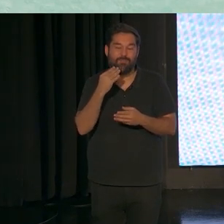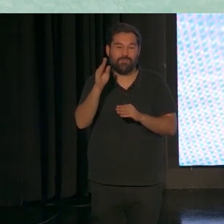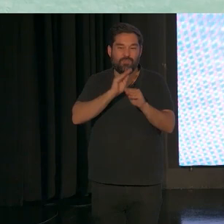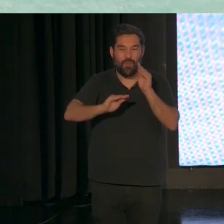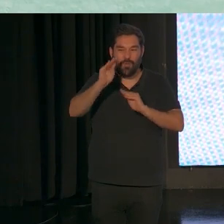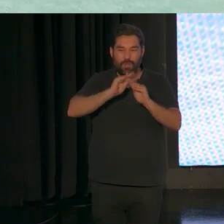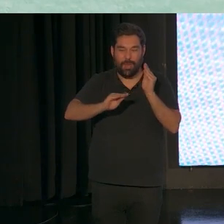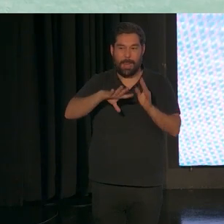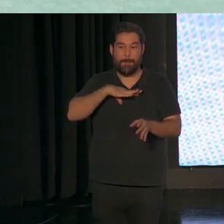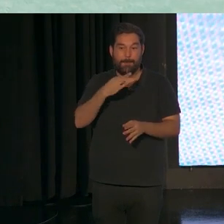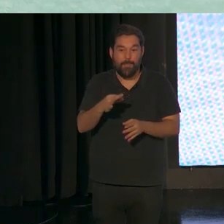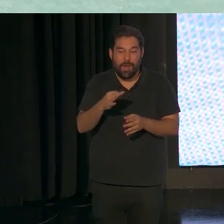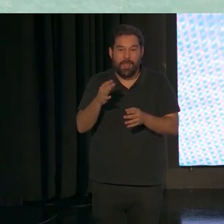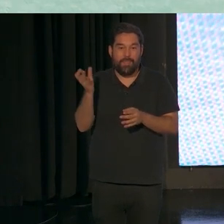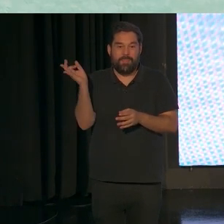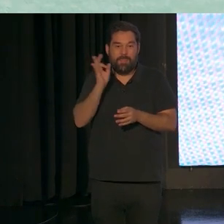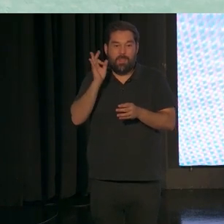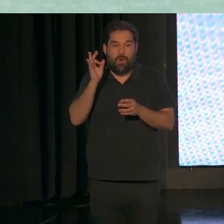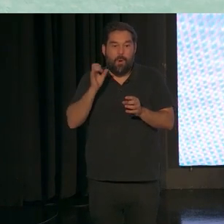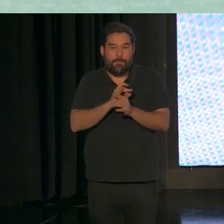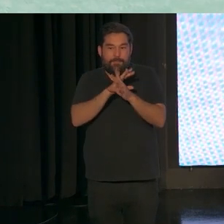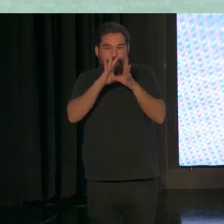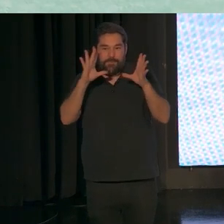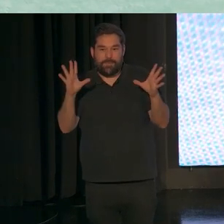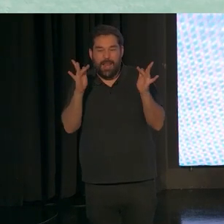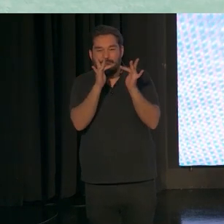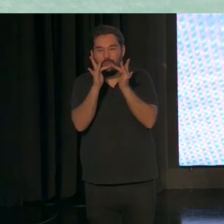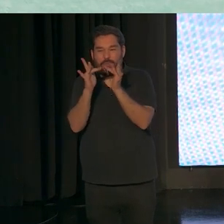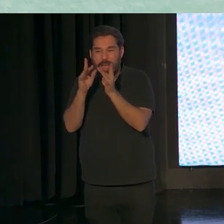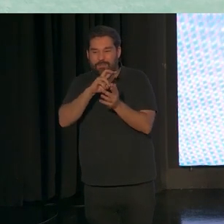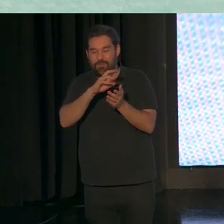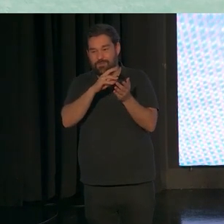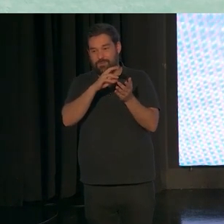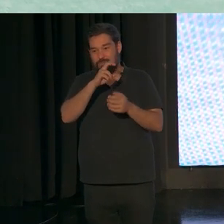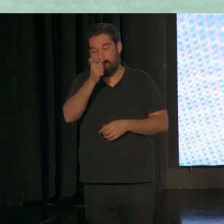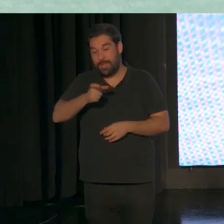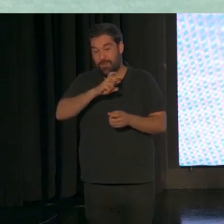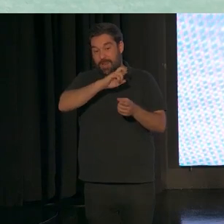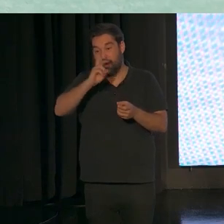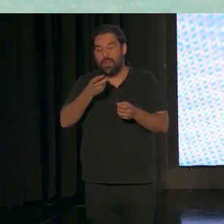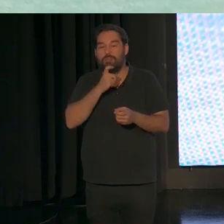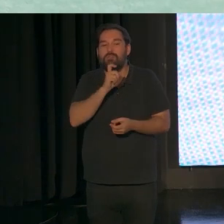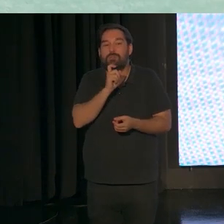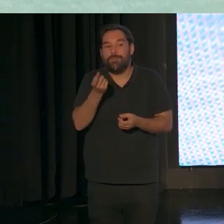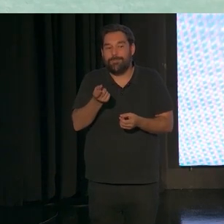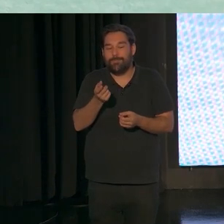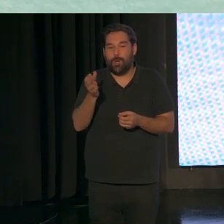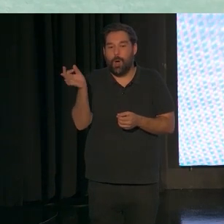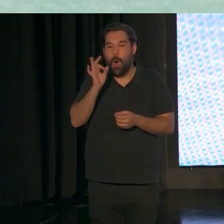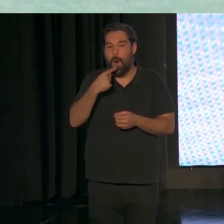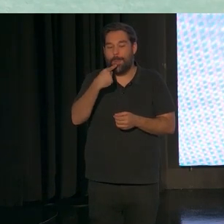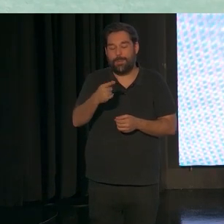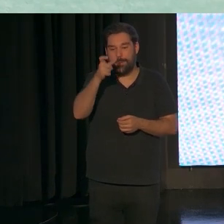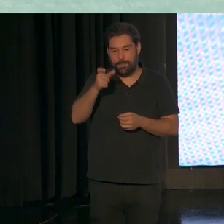claro Cómo su hijo se puede relacionar de otra manera no lo harían o de decirle a a Los profesionales